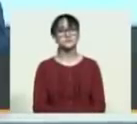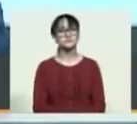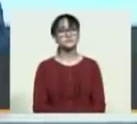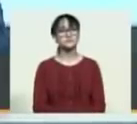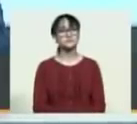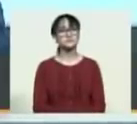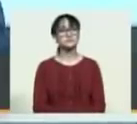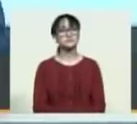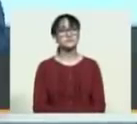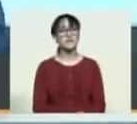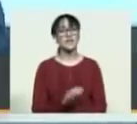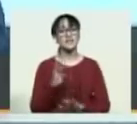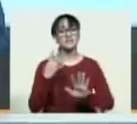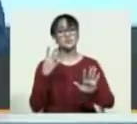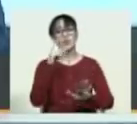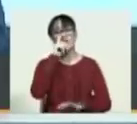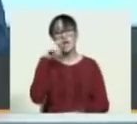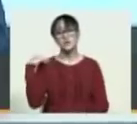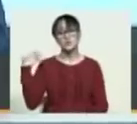En 19 años.